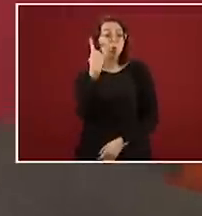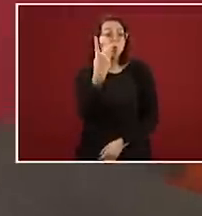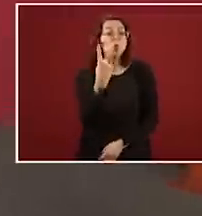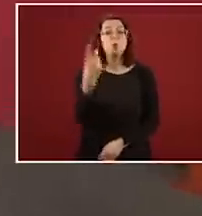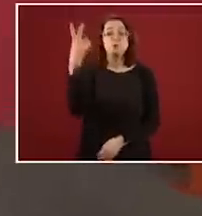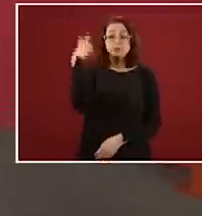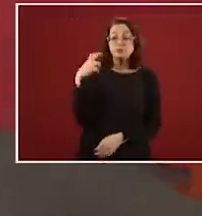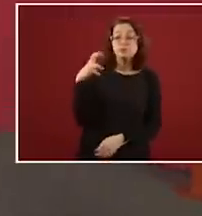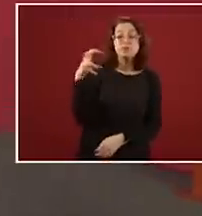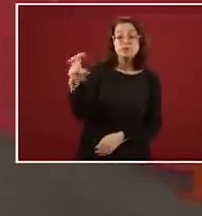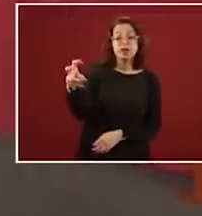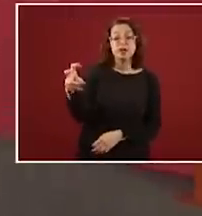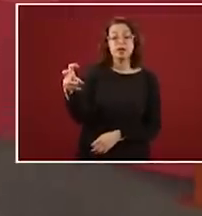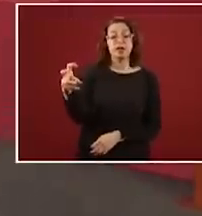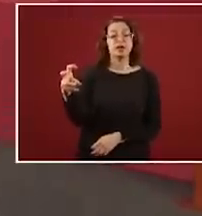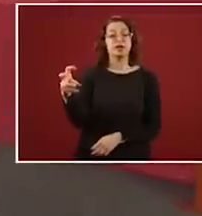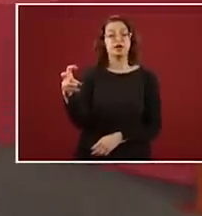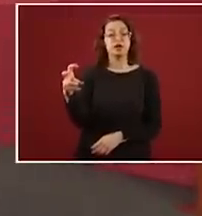a